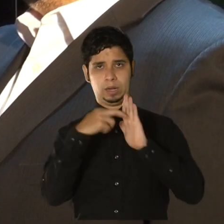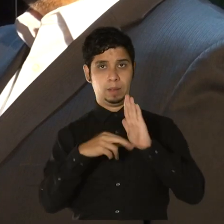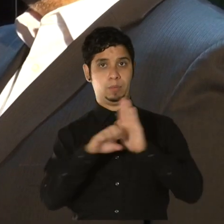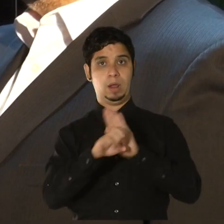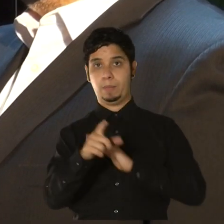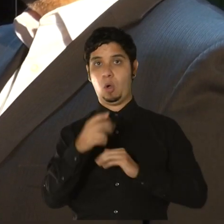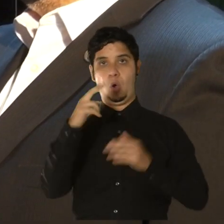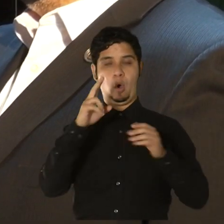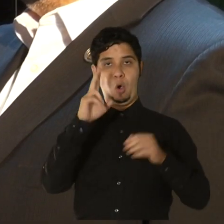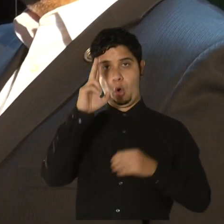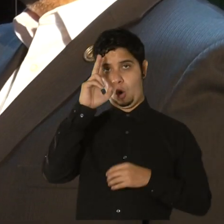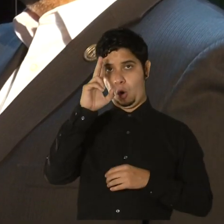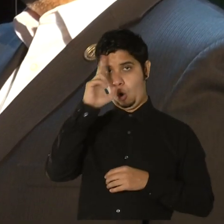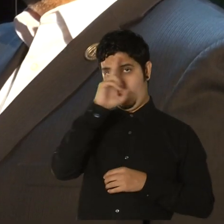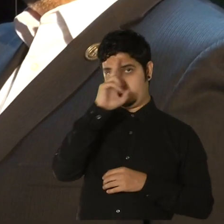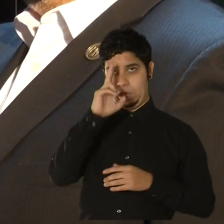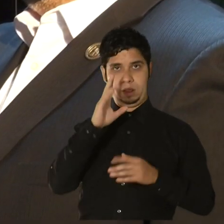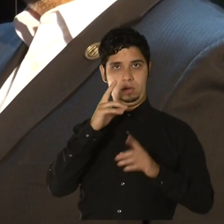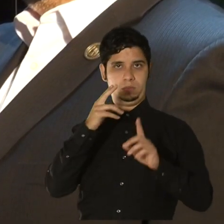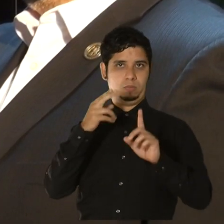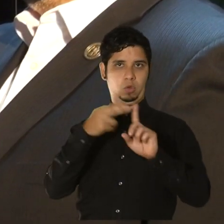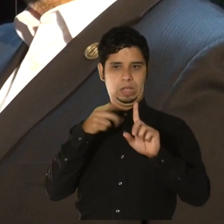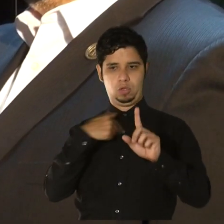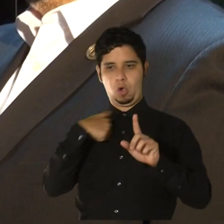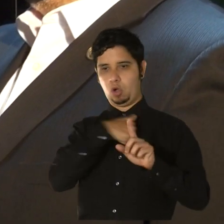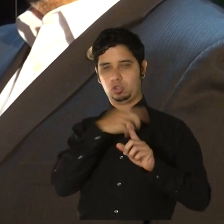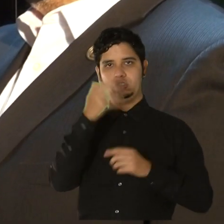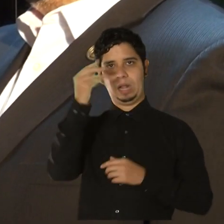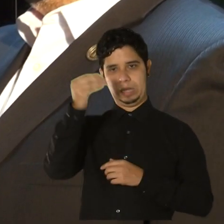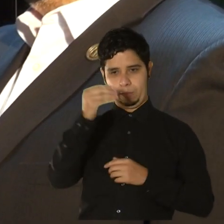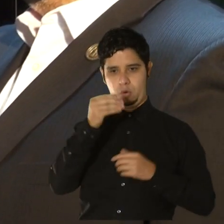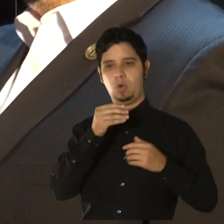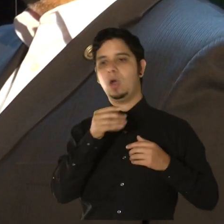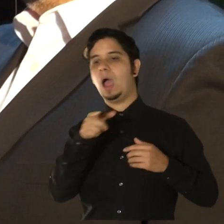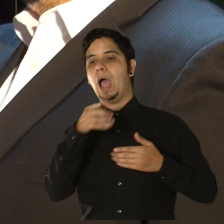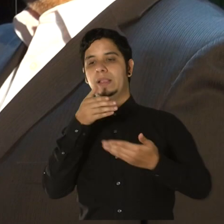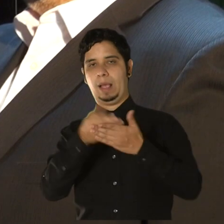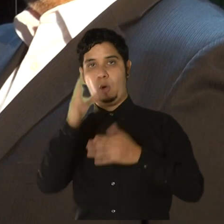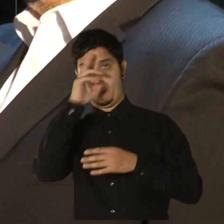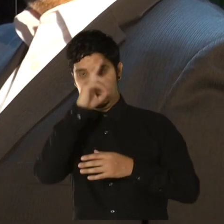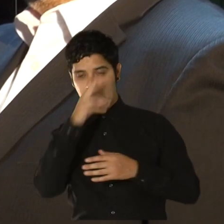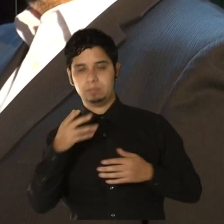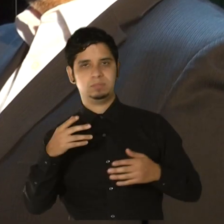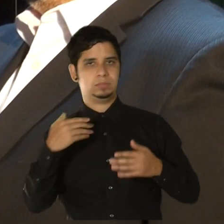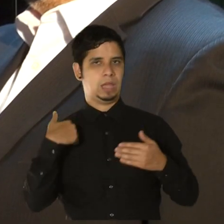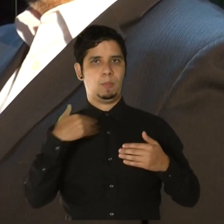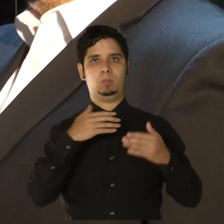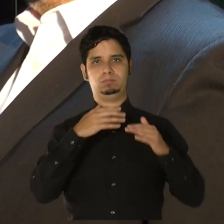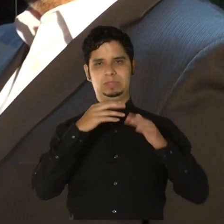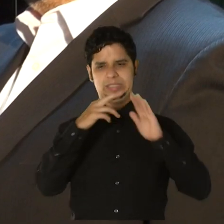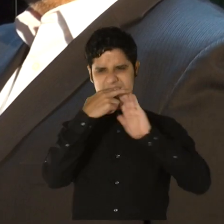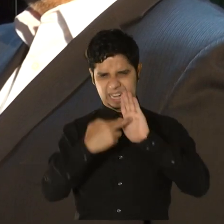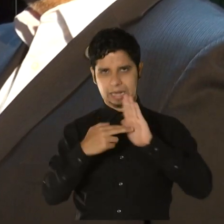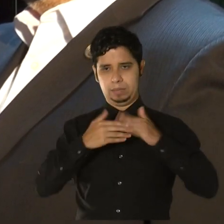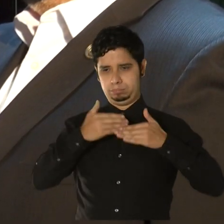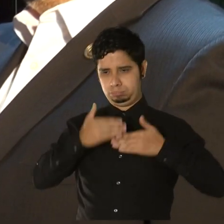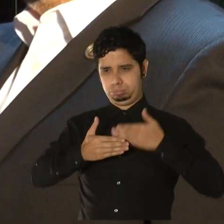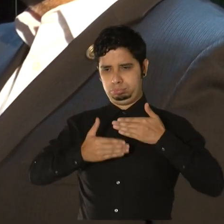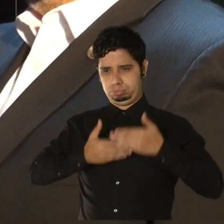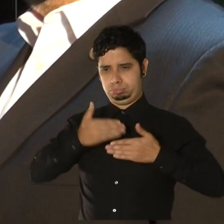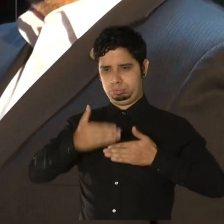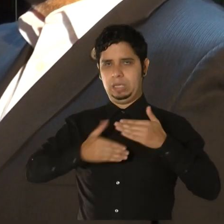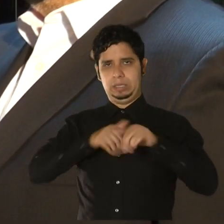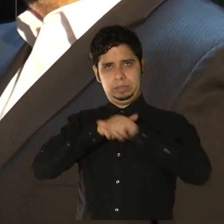del hotel hasta que llegábamos a la unidad y sucesivamente cuando salíamos. Que hicimos todo lo